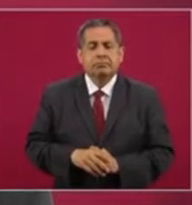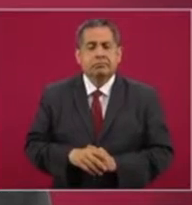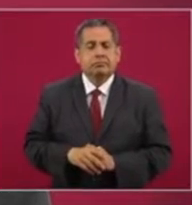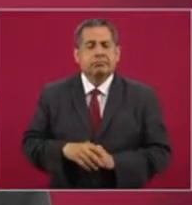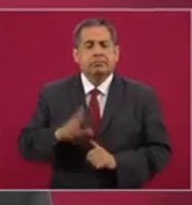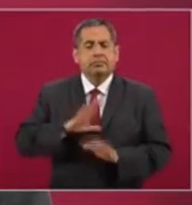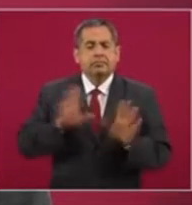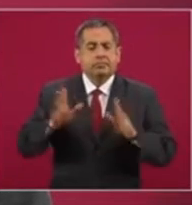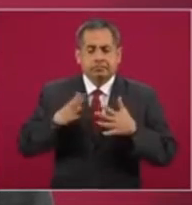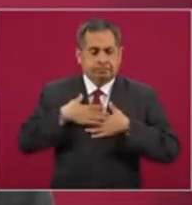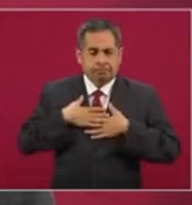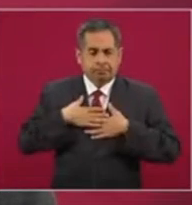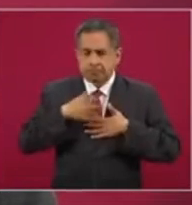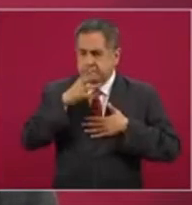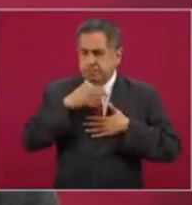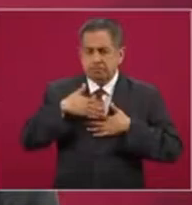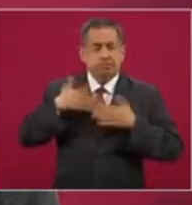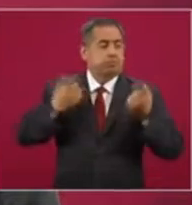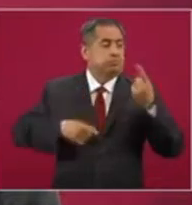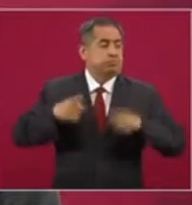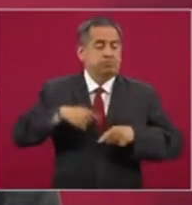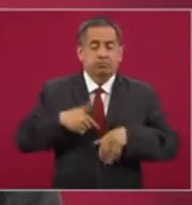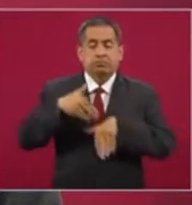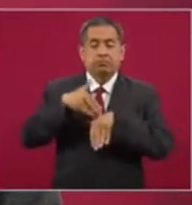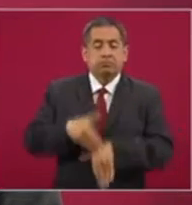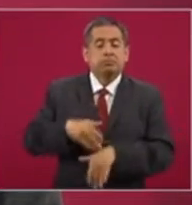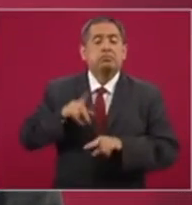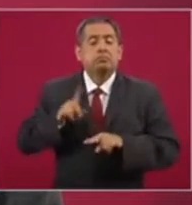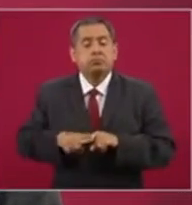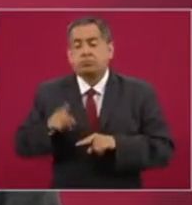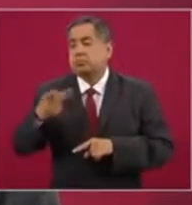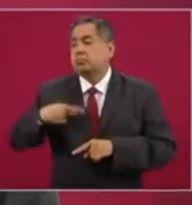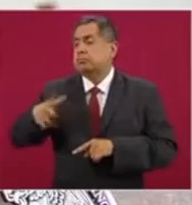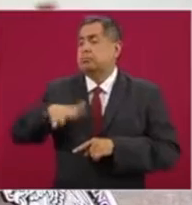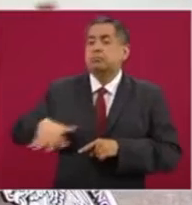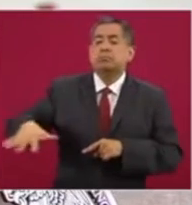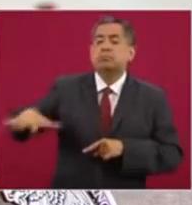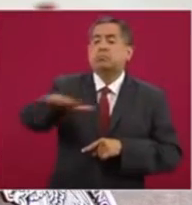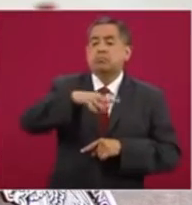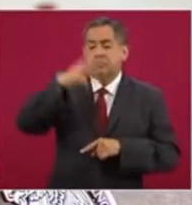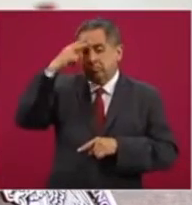yo ya no me pertenezco, yo tengo un compromiso con el pueblo de México,